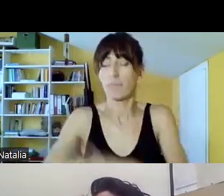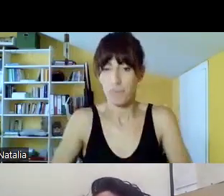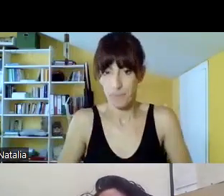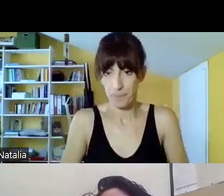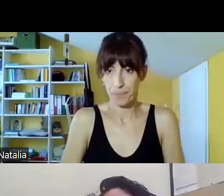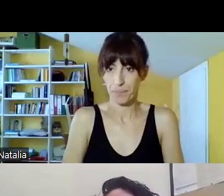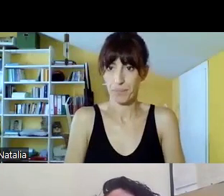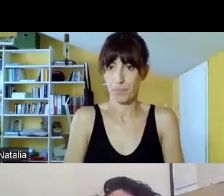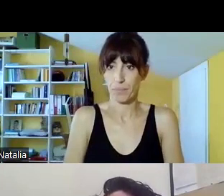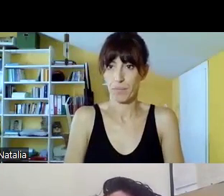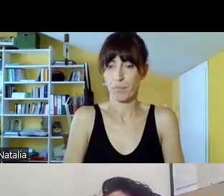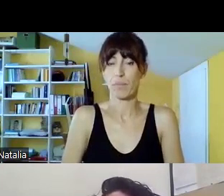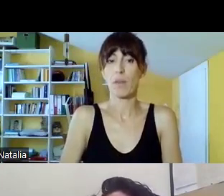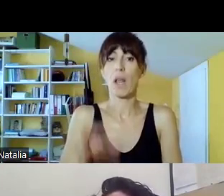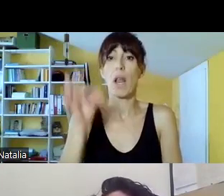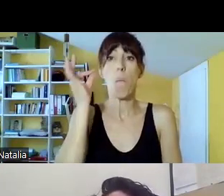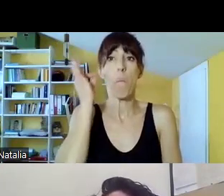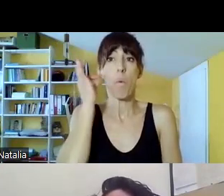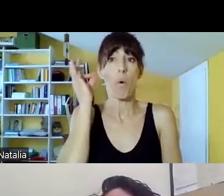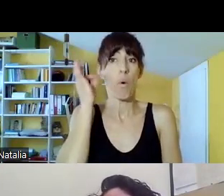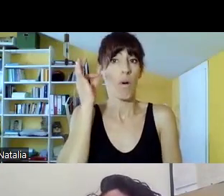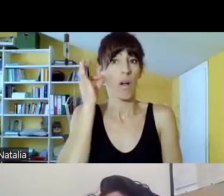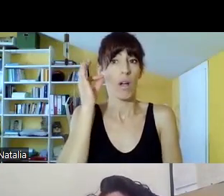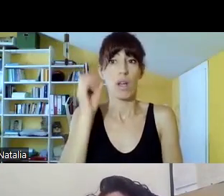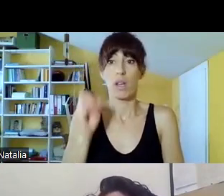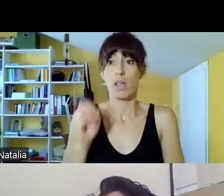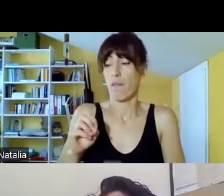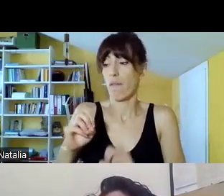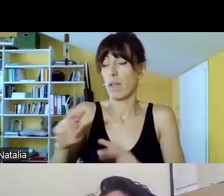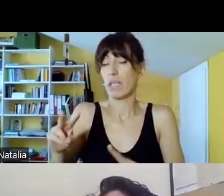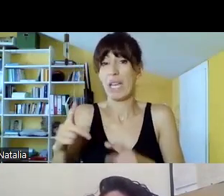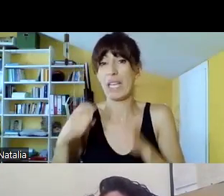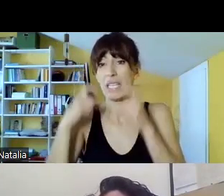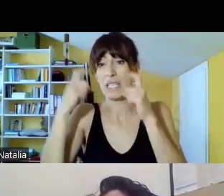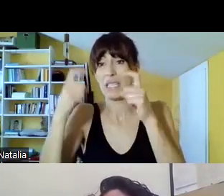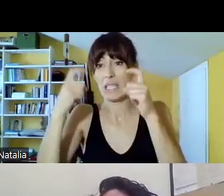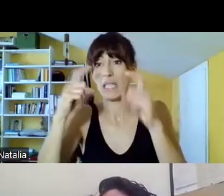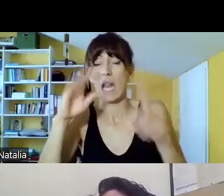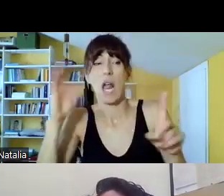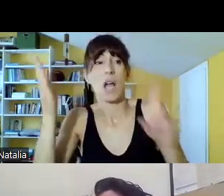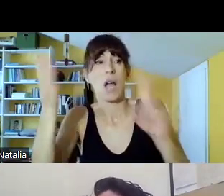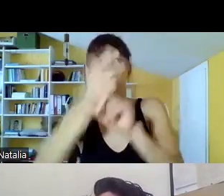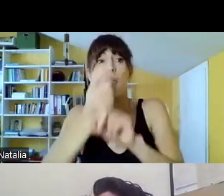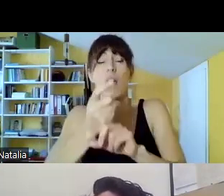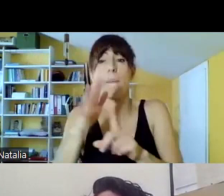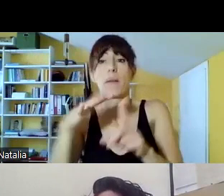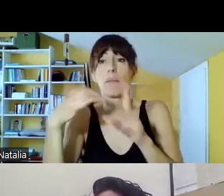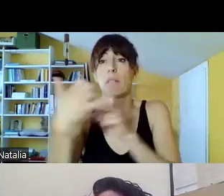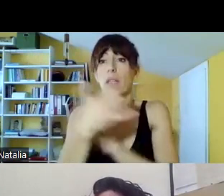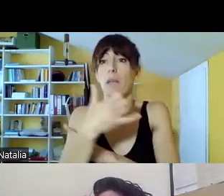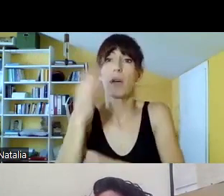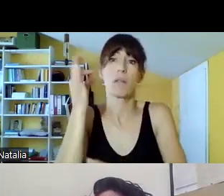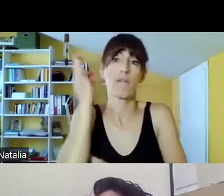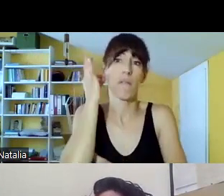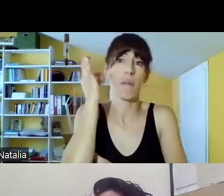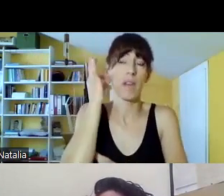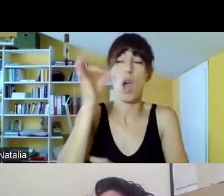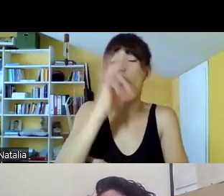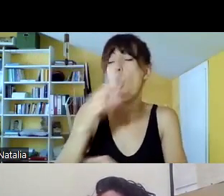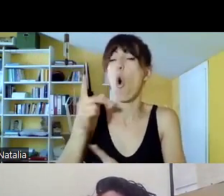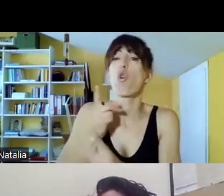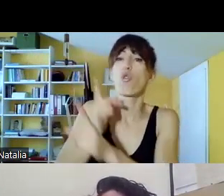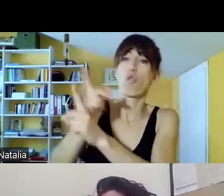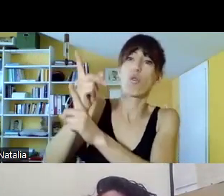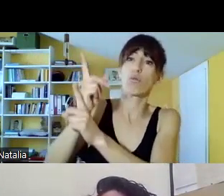mujeres sería tan perjudicial acatar esas expectativas de su rol femenino como intentar ir en contra, ya